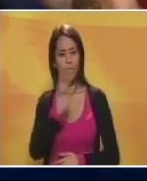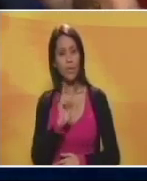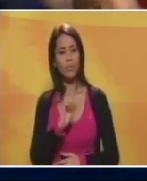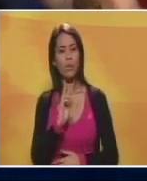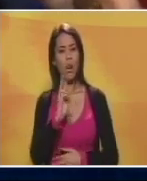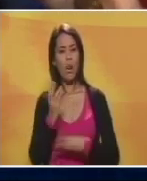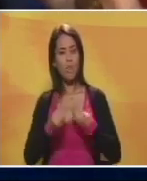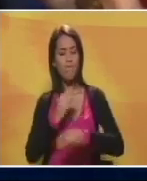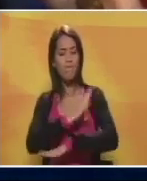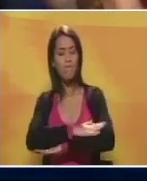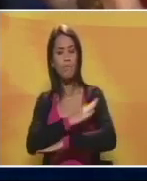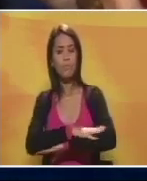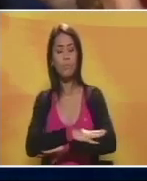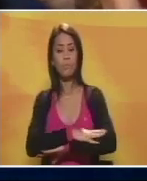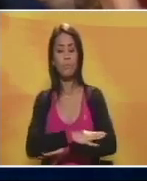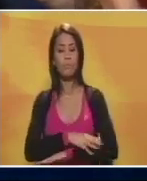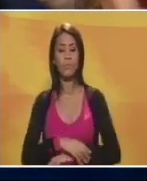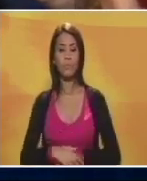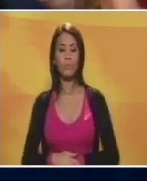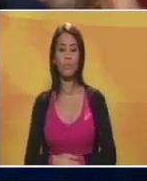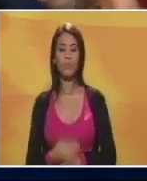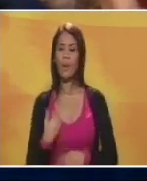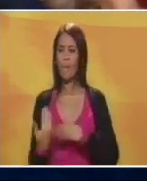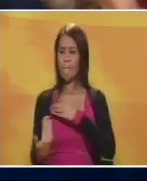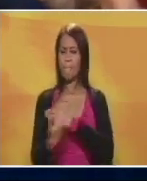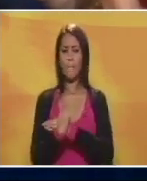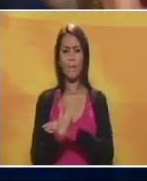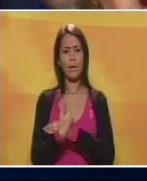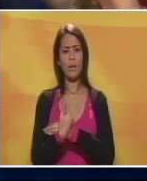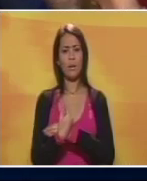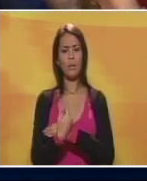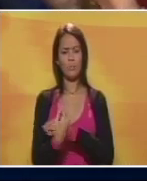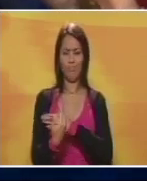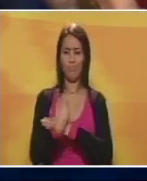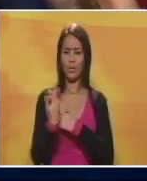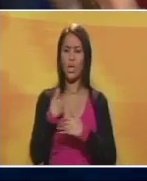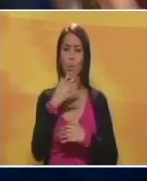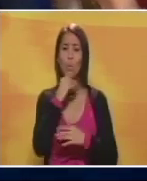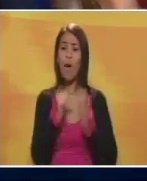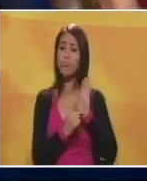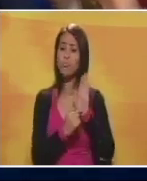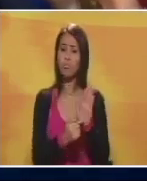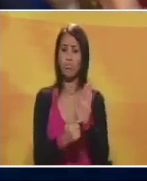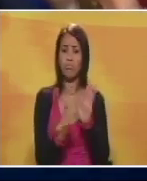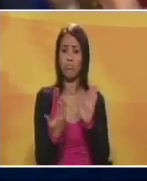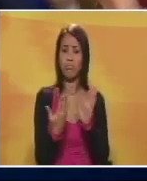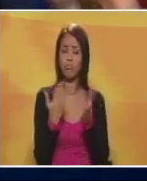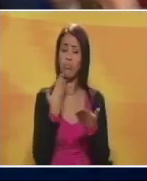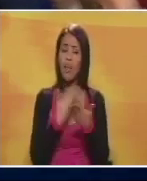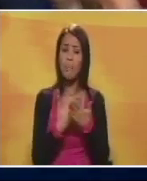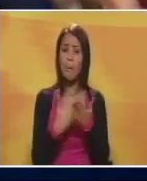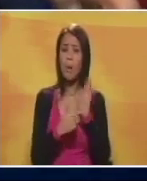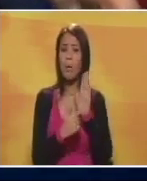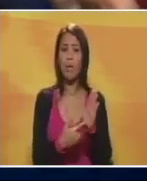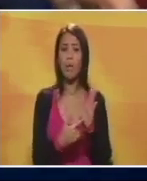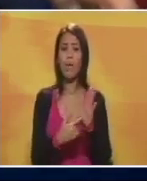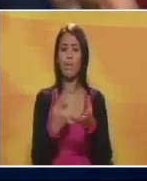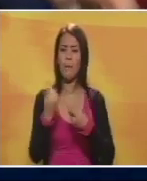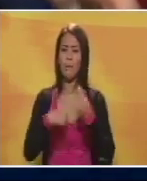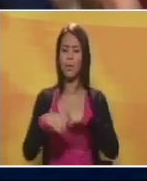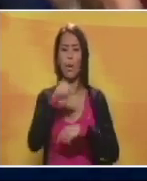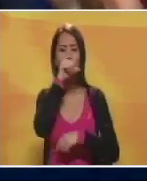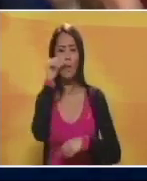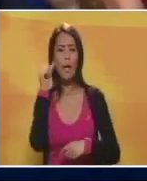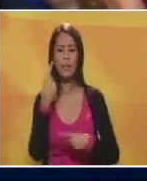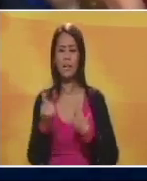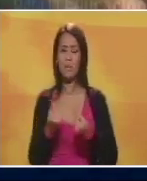actuar penalmente a quienes me han acusado sin ningún tipo de pruebas de narcotraficante y distribuidor